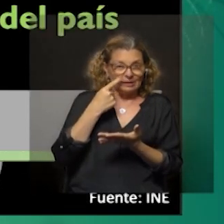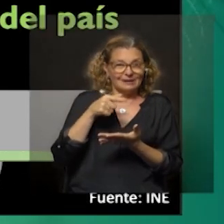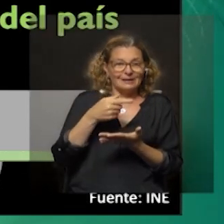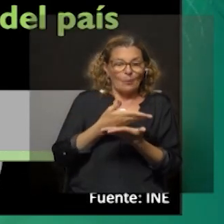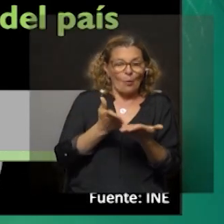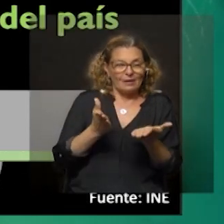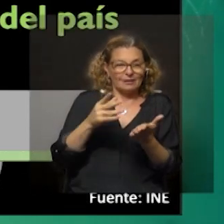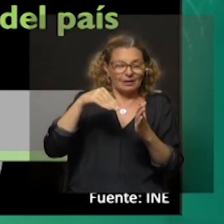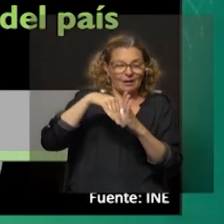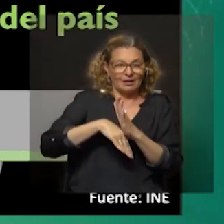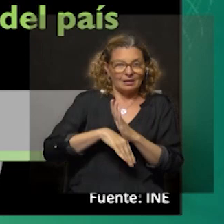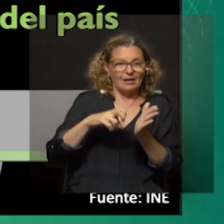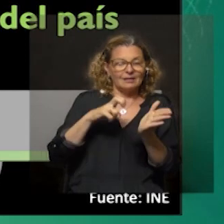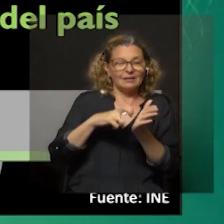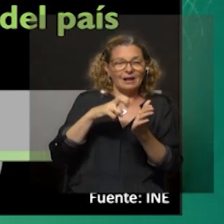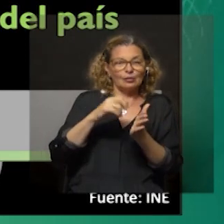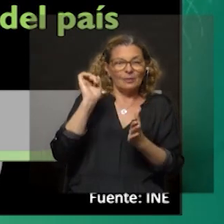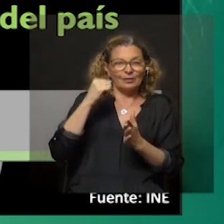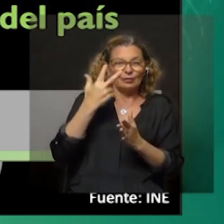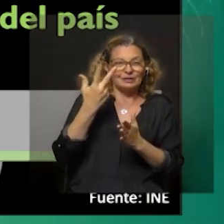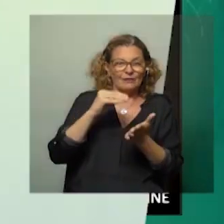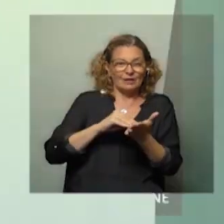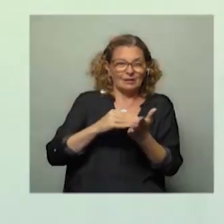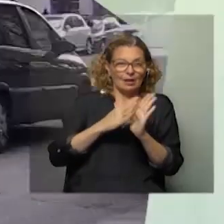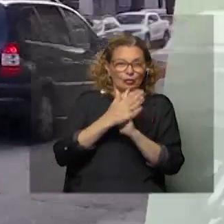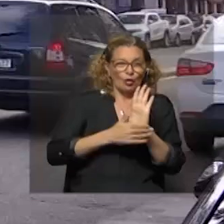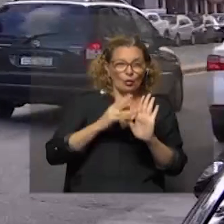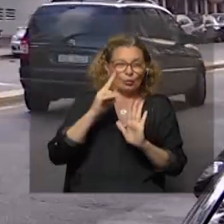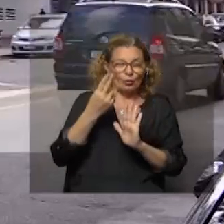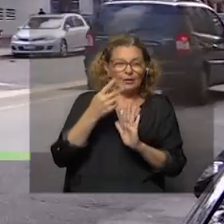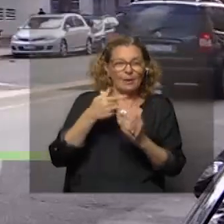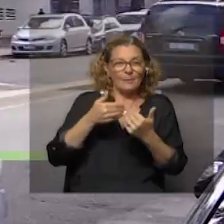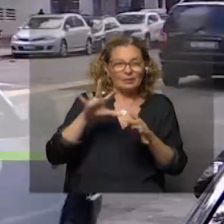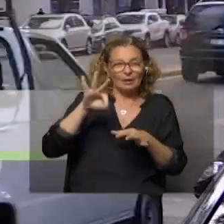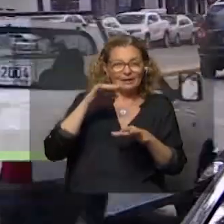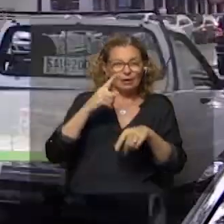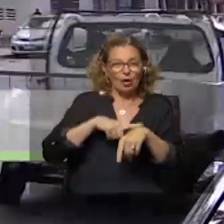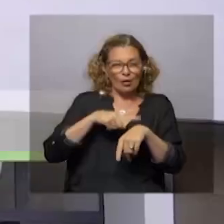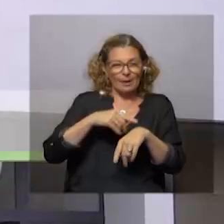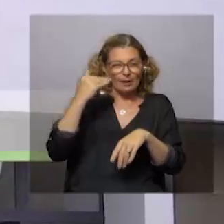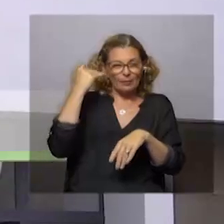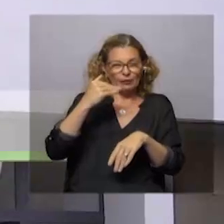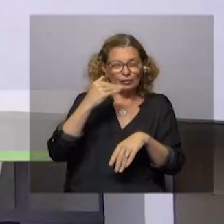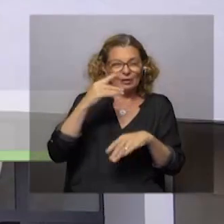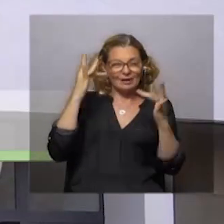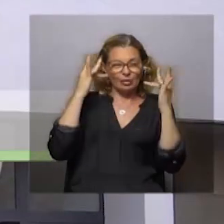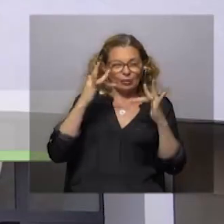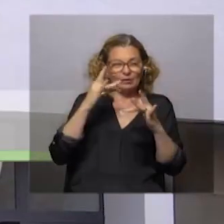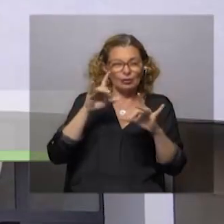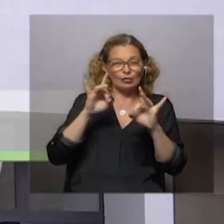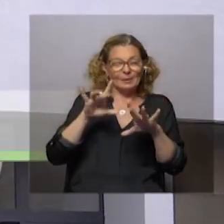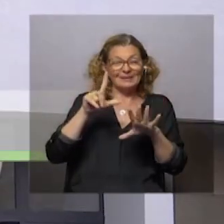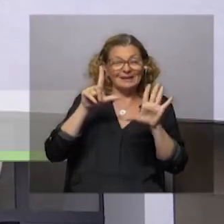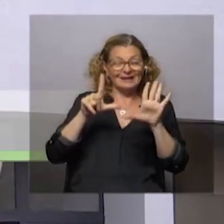muestran que la en Salto paysandú es tres veces a la del resto del país comenzó la elección de horas para docentes de formación en educación sólo